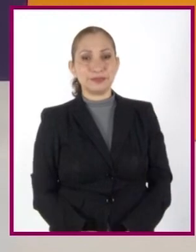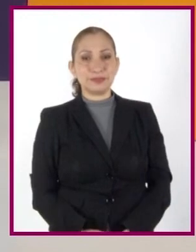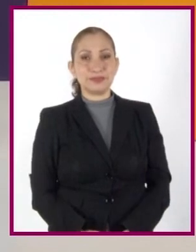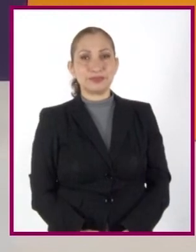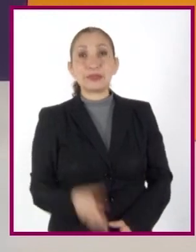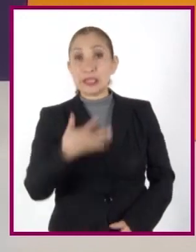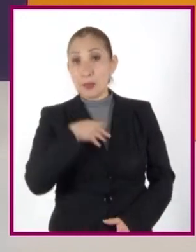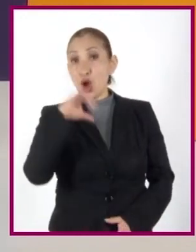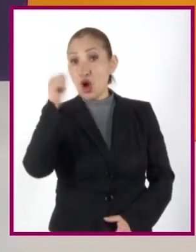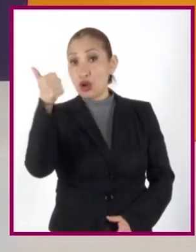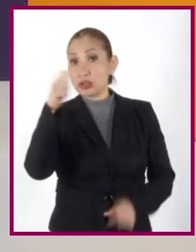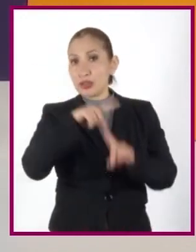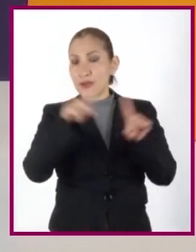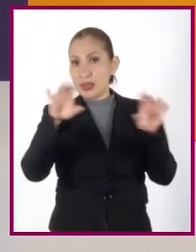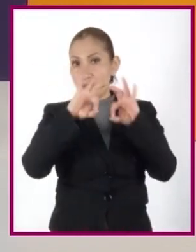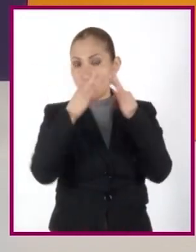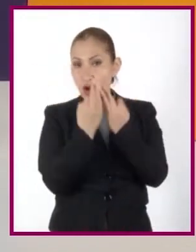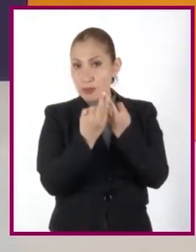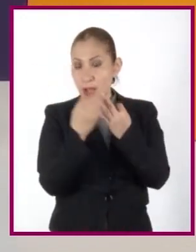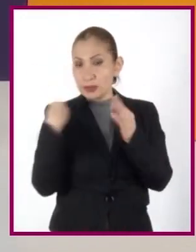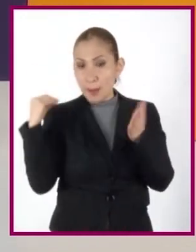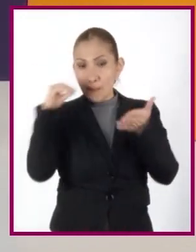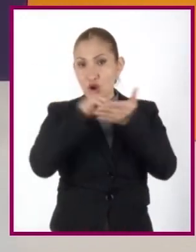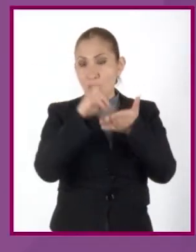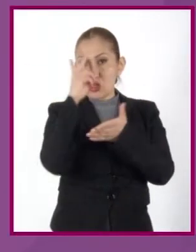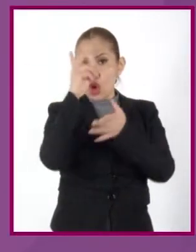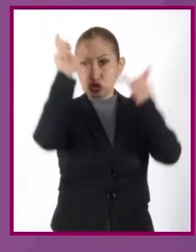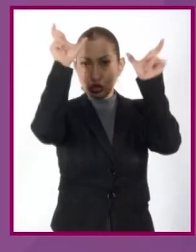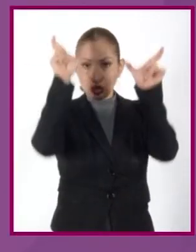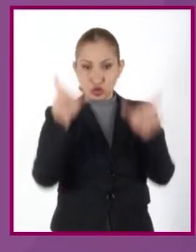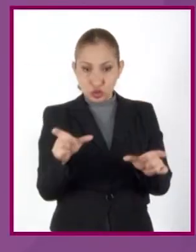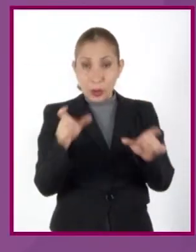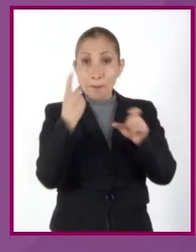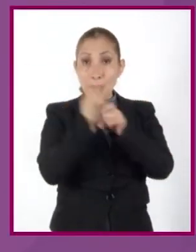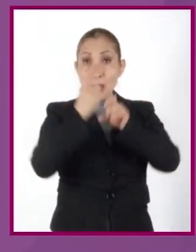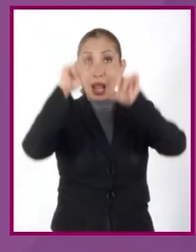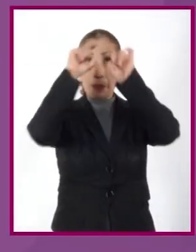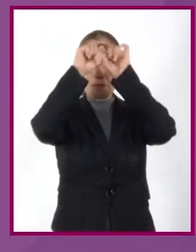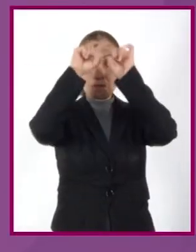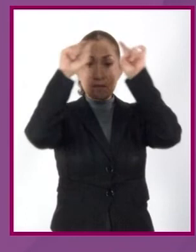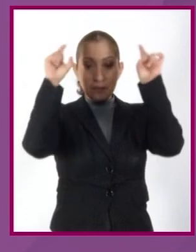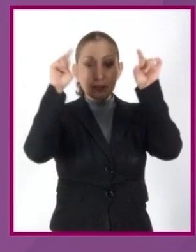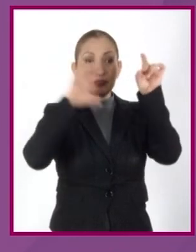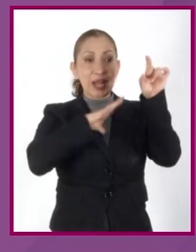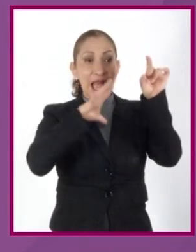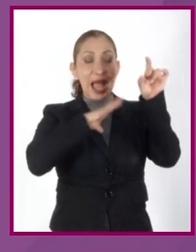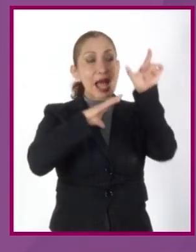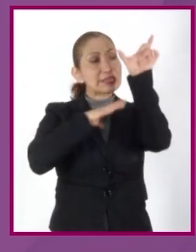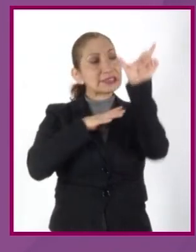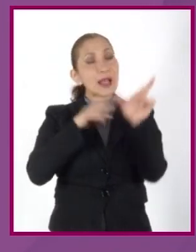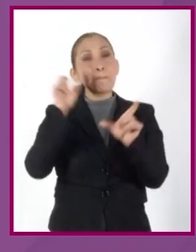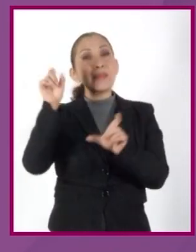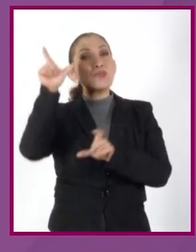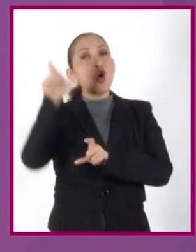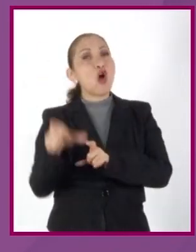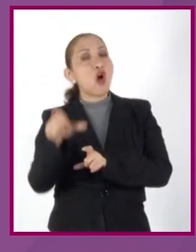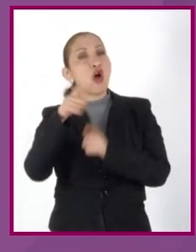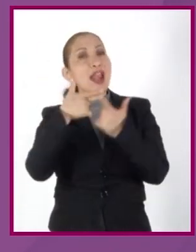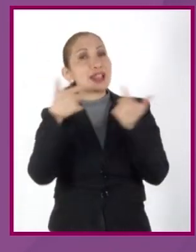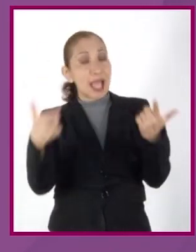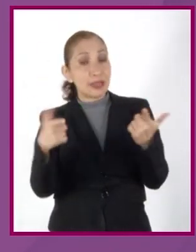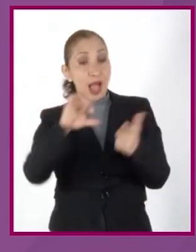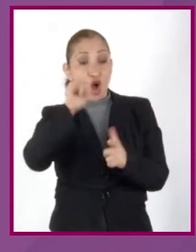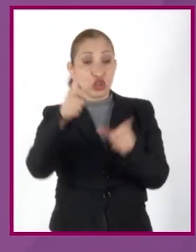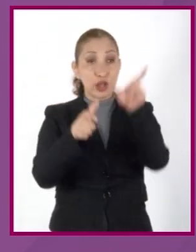Aquí tenemos otro tipo de formato en el cual se colocan dos rubros. En la primera columna encontramos lo que menciona la leyenda,